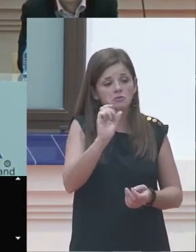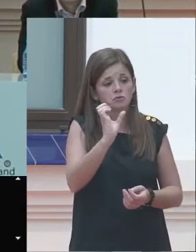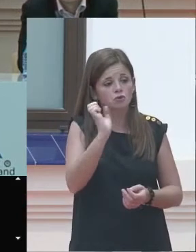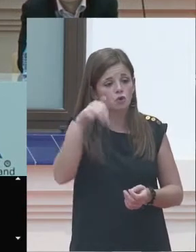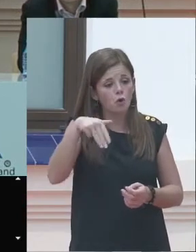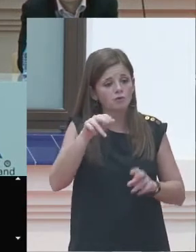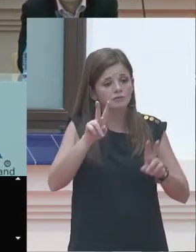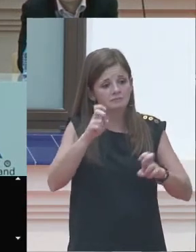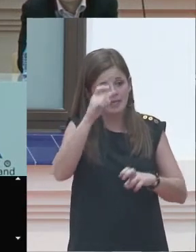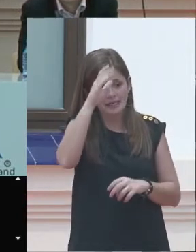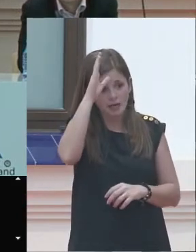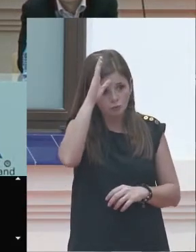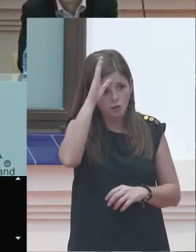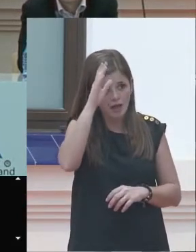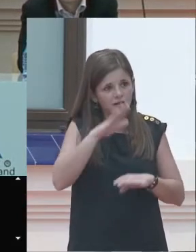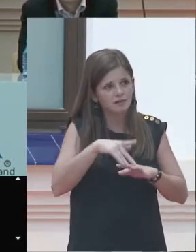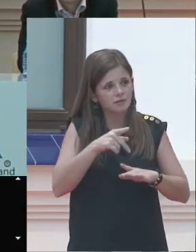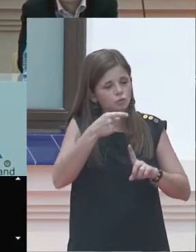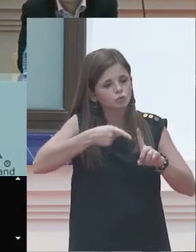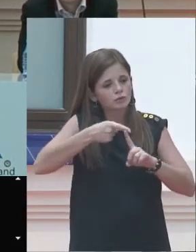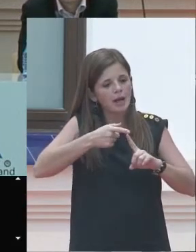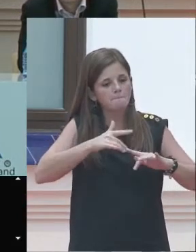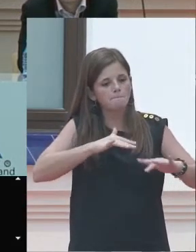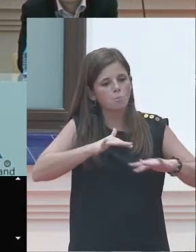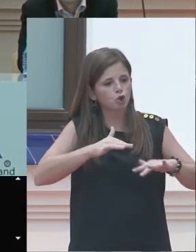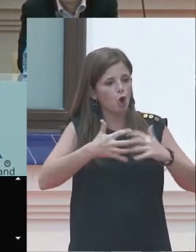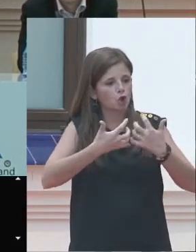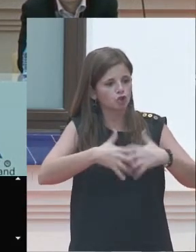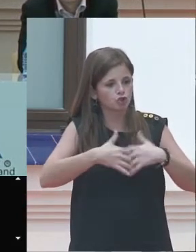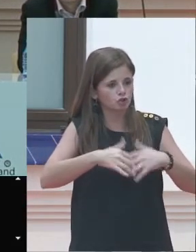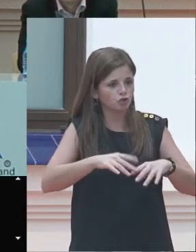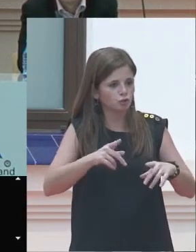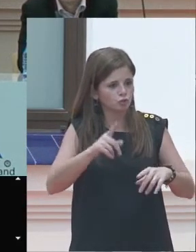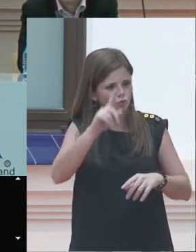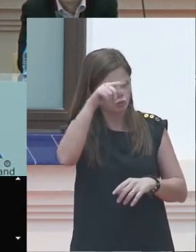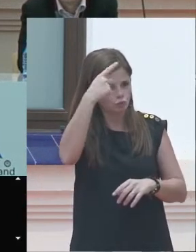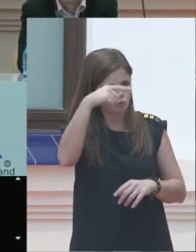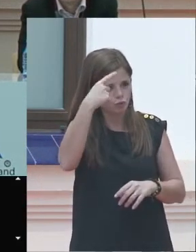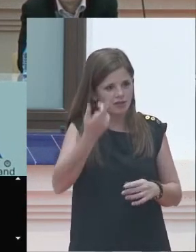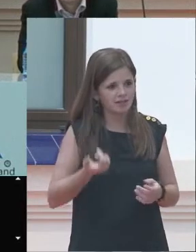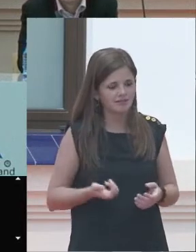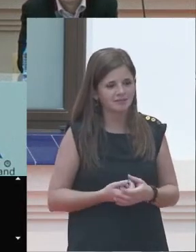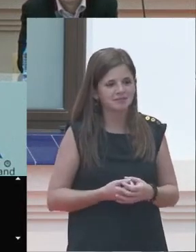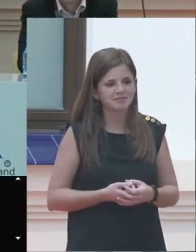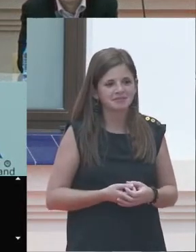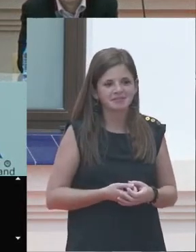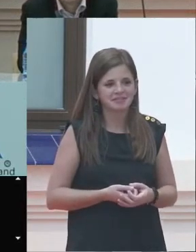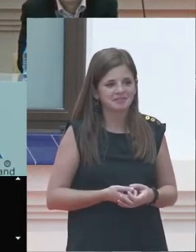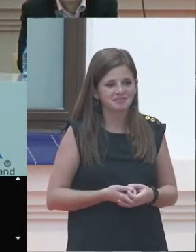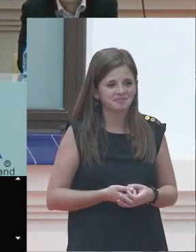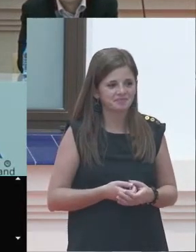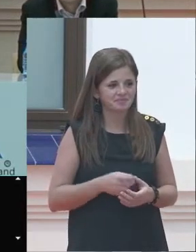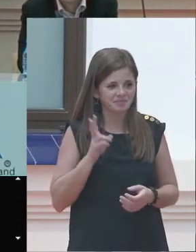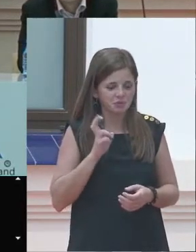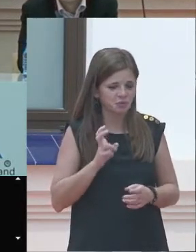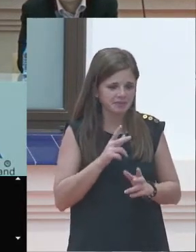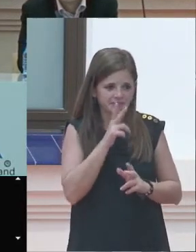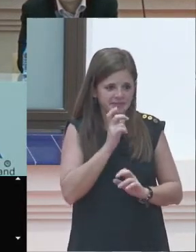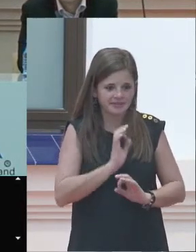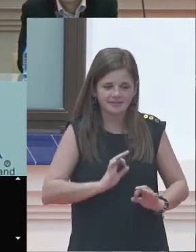intelectual que utiliza como único canal comercial su portal, Marcanet.com, ¿vale? Dado su carácter de centro especial de empleo y